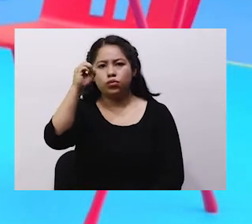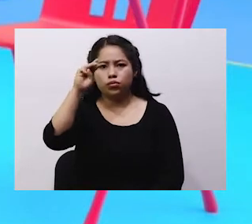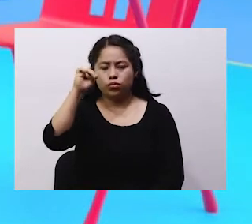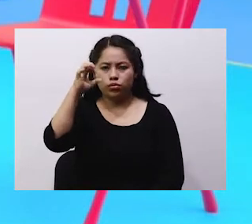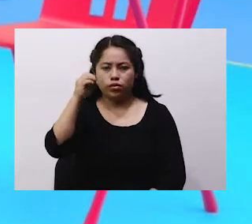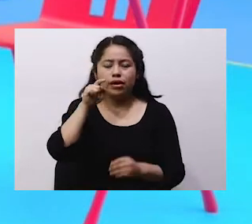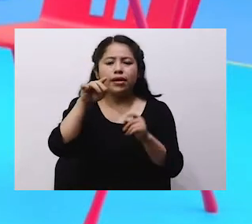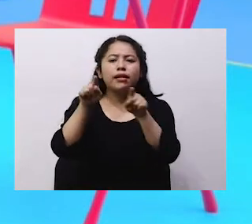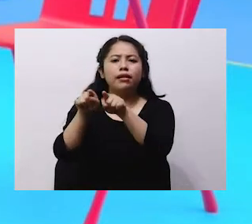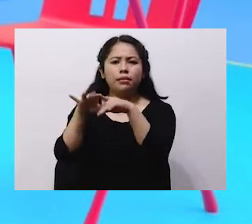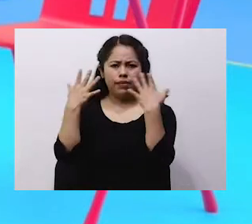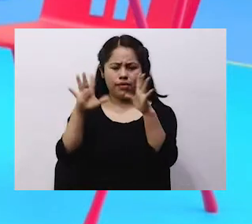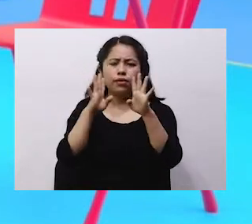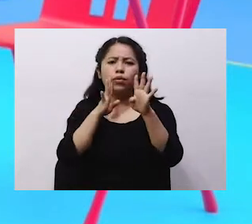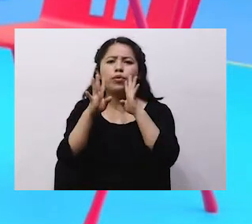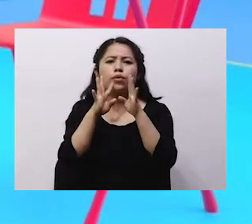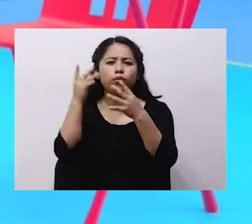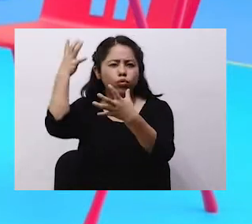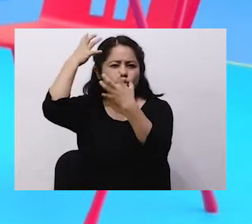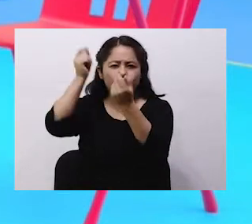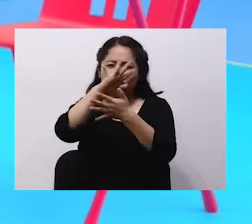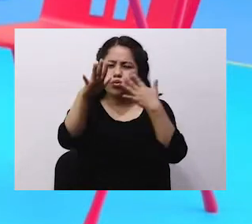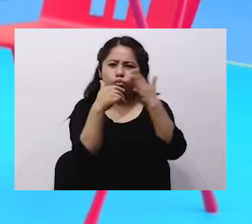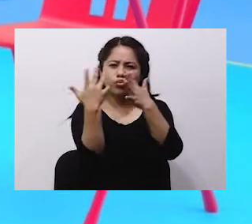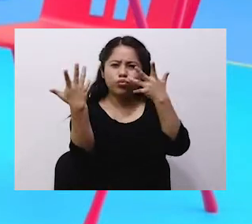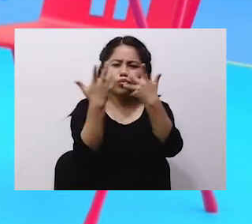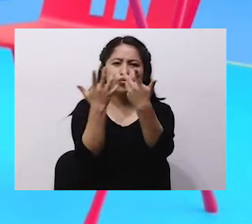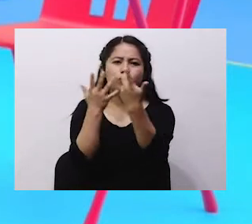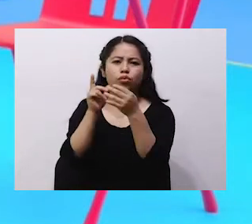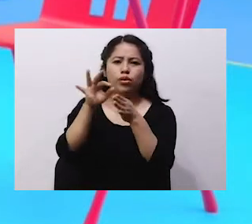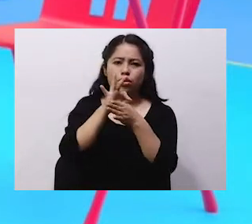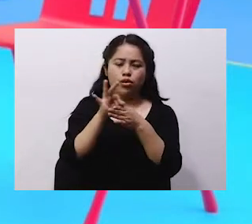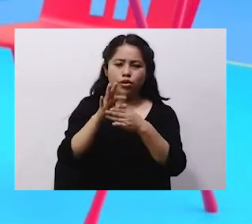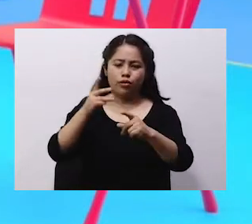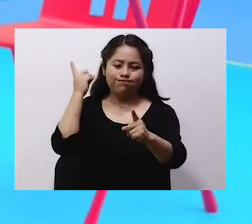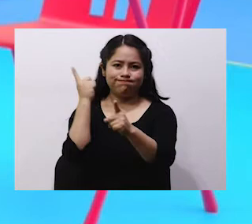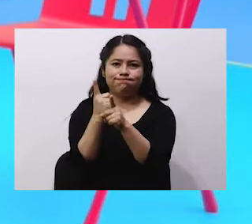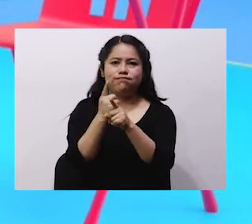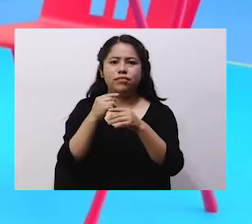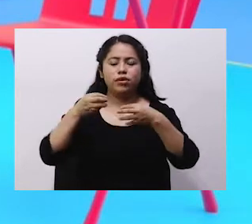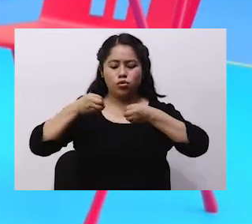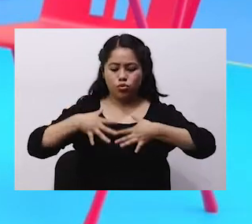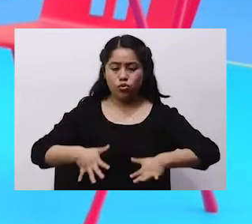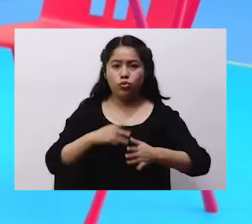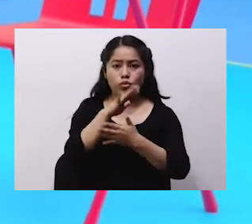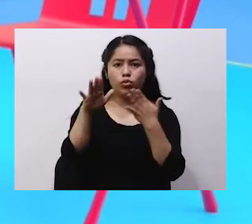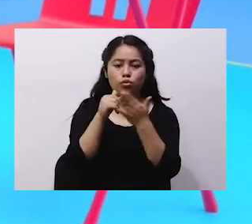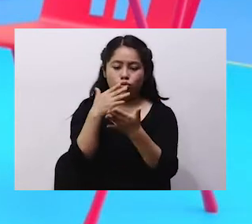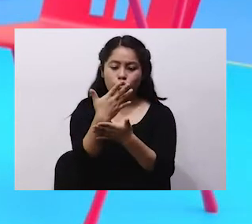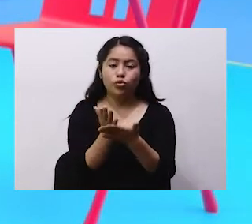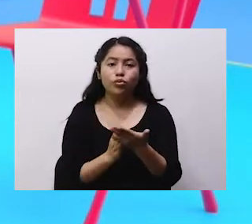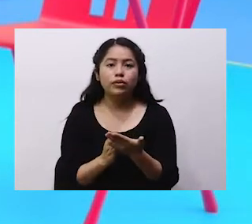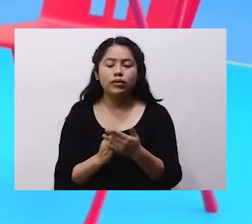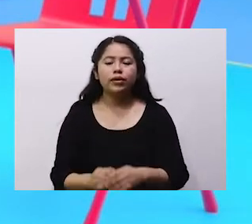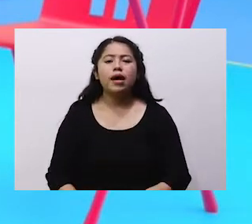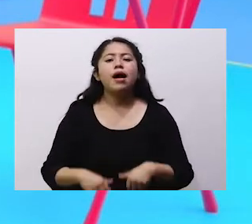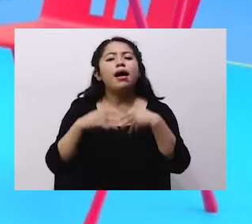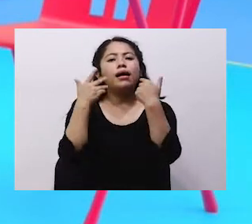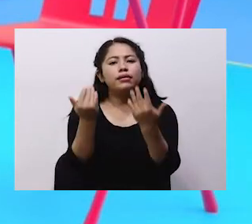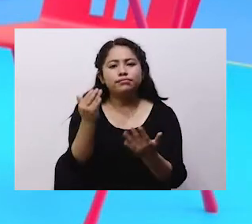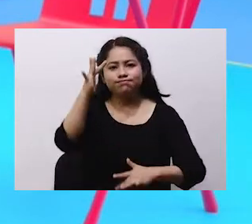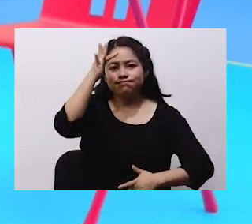y sistema nervioso hacen el correcto funcionamiento para nuestro organismo. Ahora,